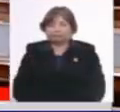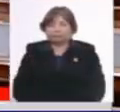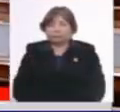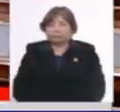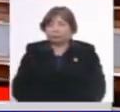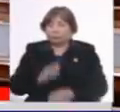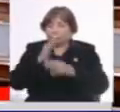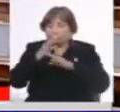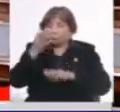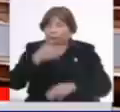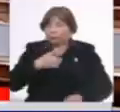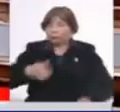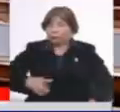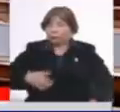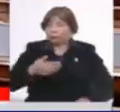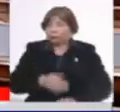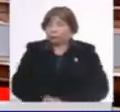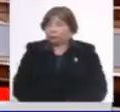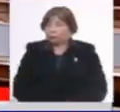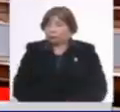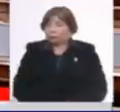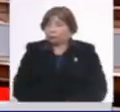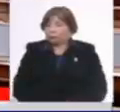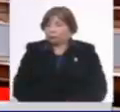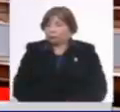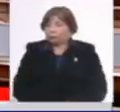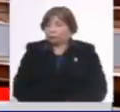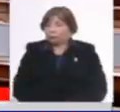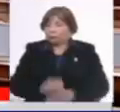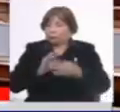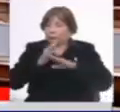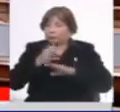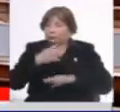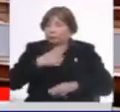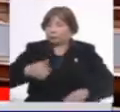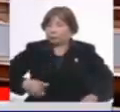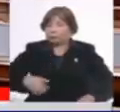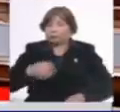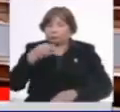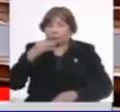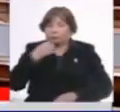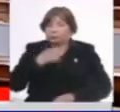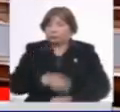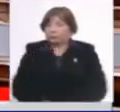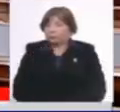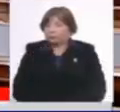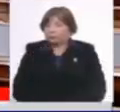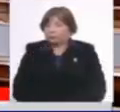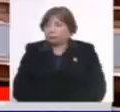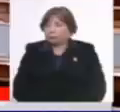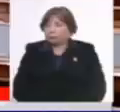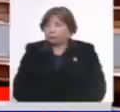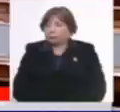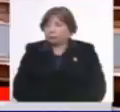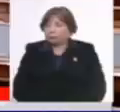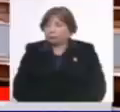Estoy haciendo a través del presidente, congresista. Es a través del presidente de siempre. Señor presidente,